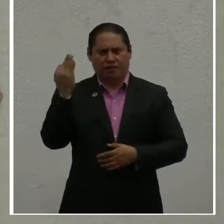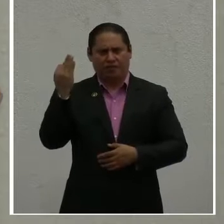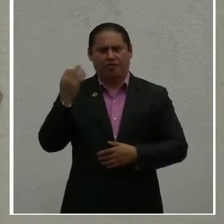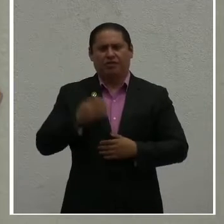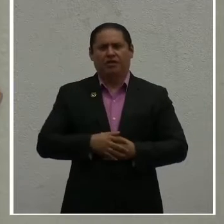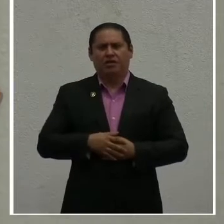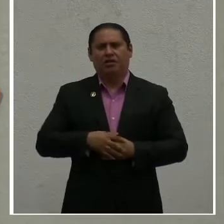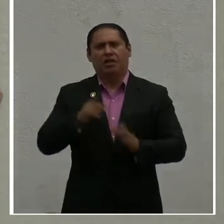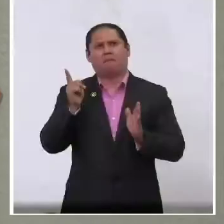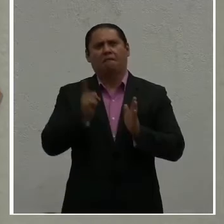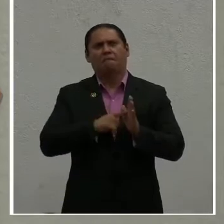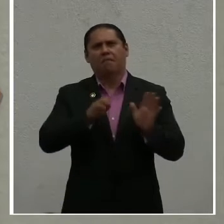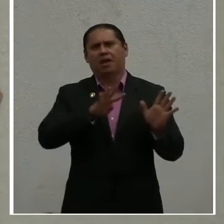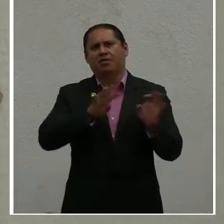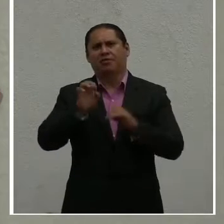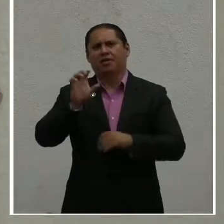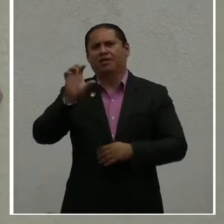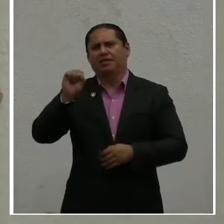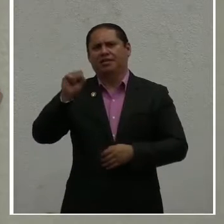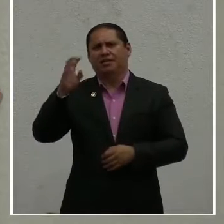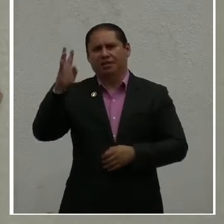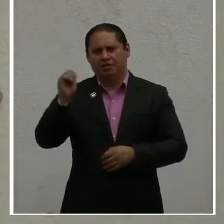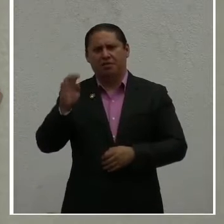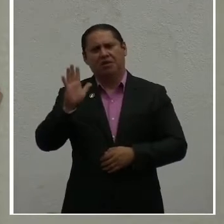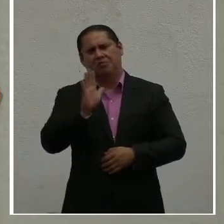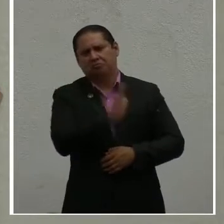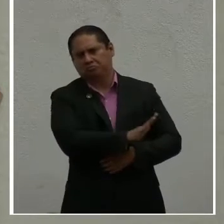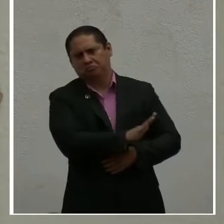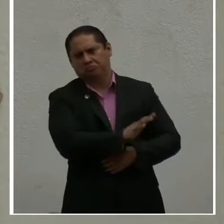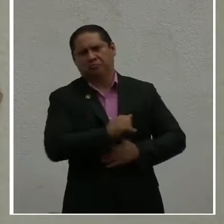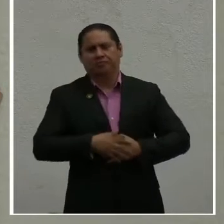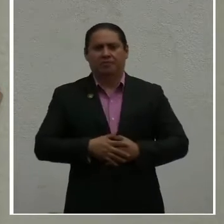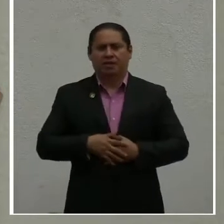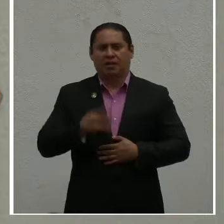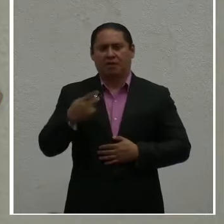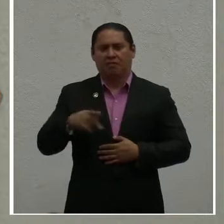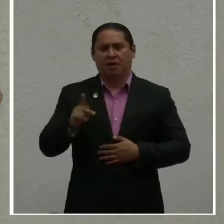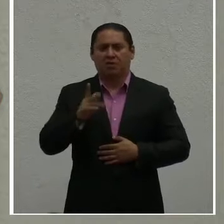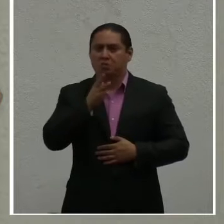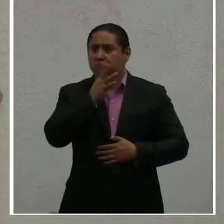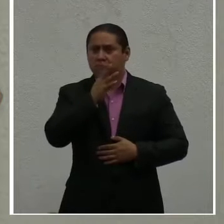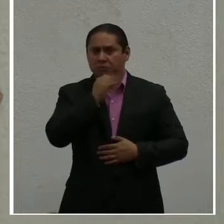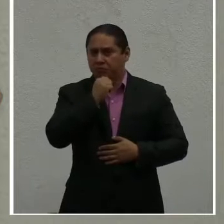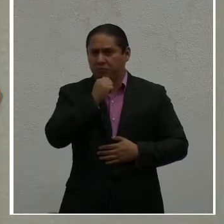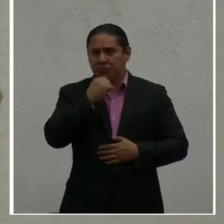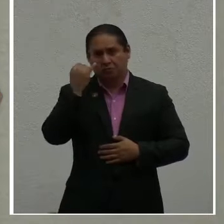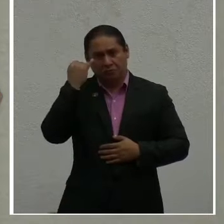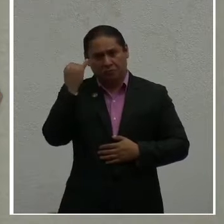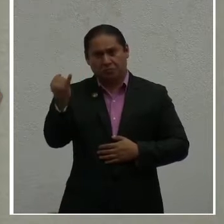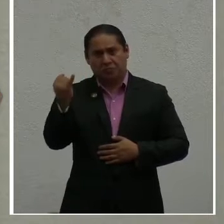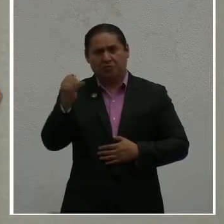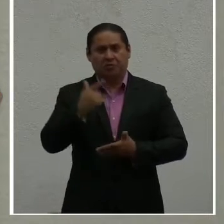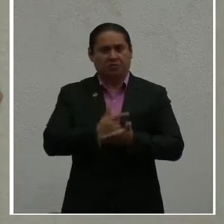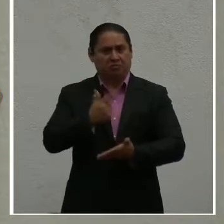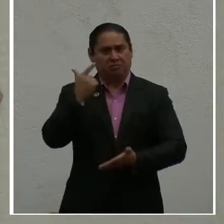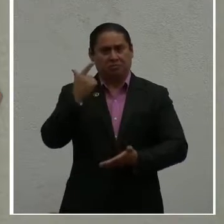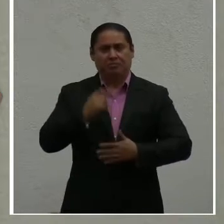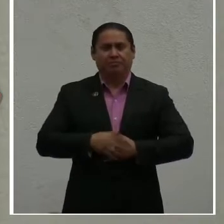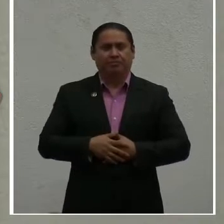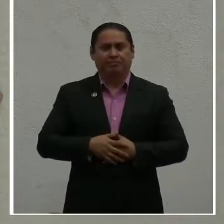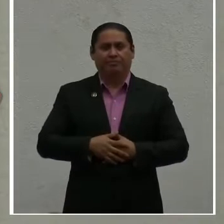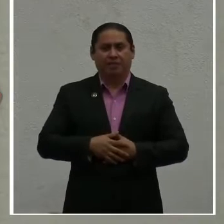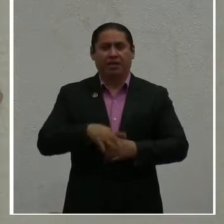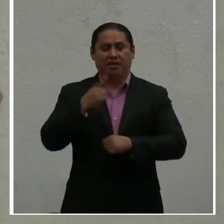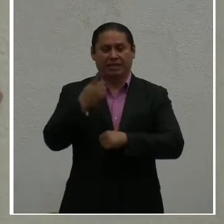desde 1969. Pero no es posible que se grave, pues está lacerando